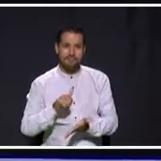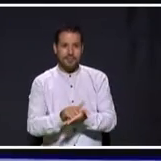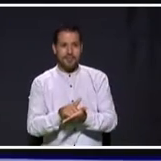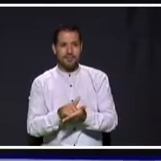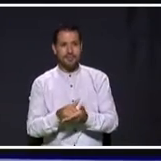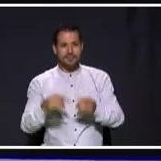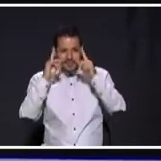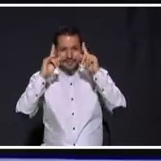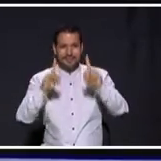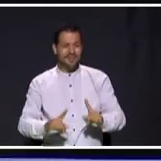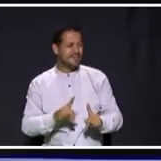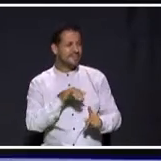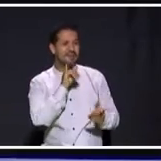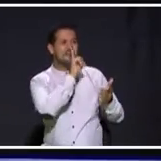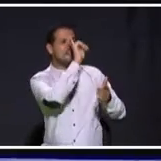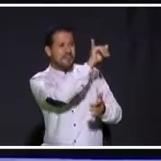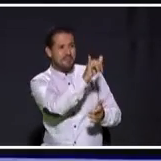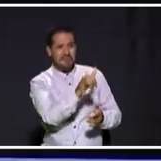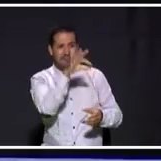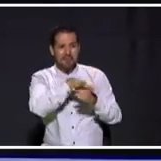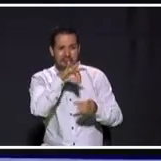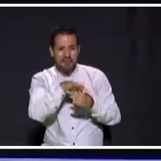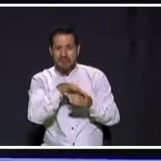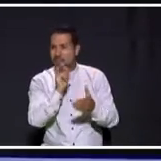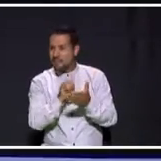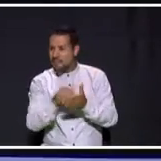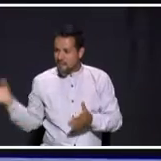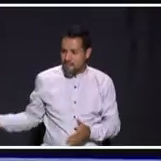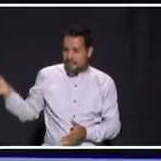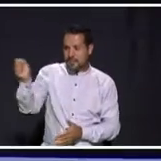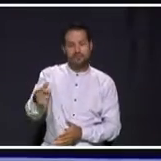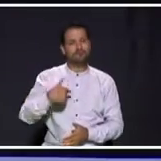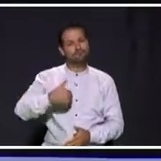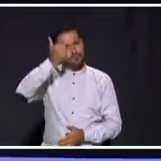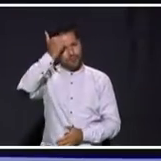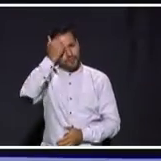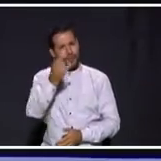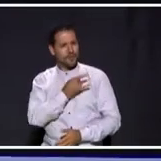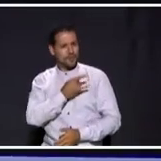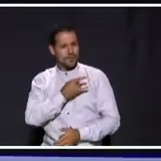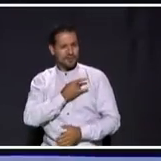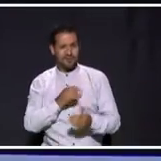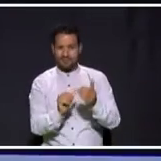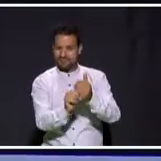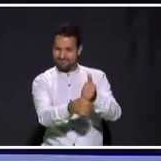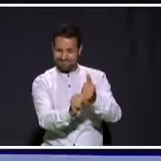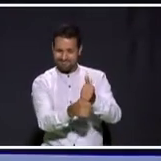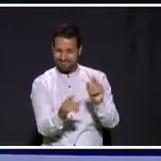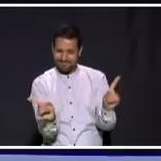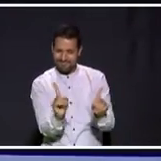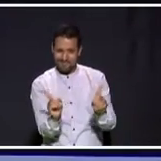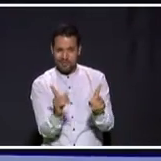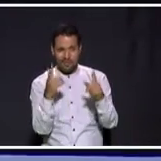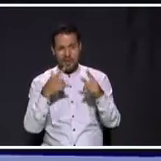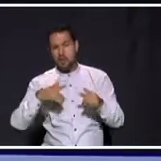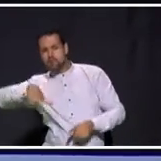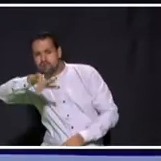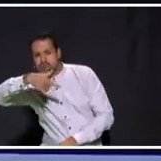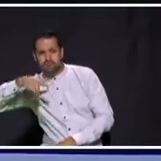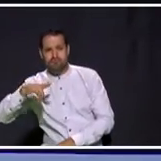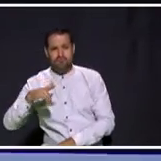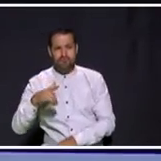resultados yo soy rodolfo correa un profesor universitario sin roscas sin maquinarias alejado de los